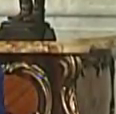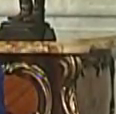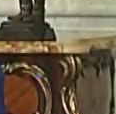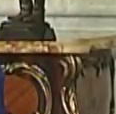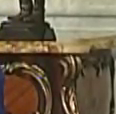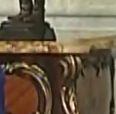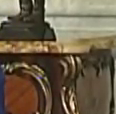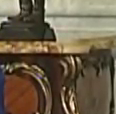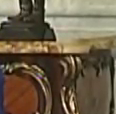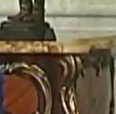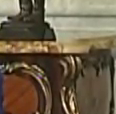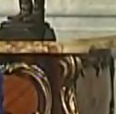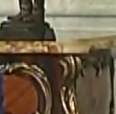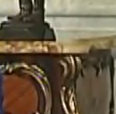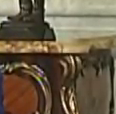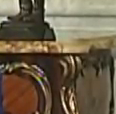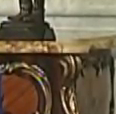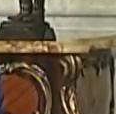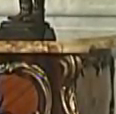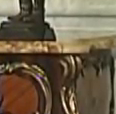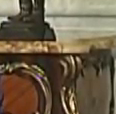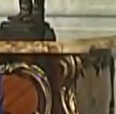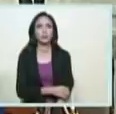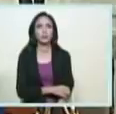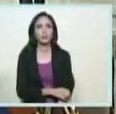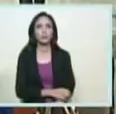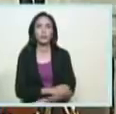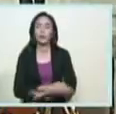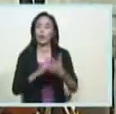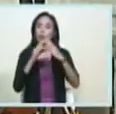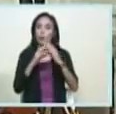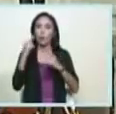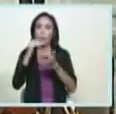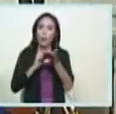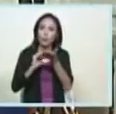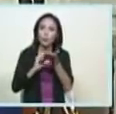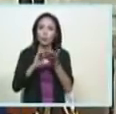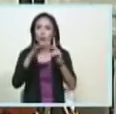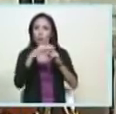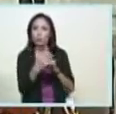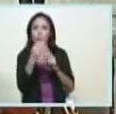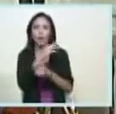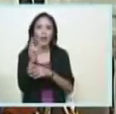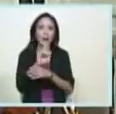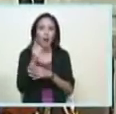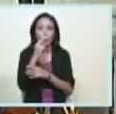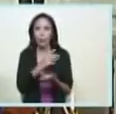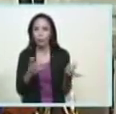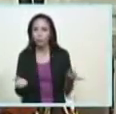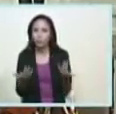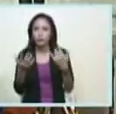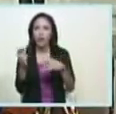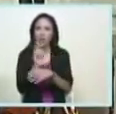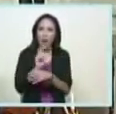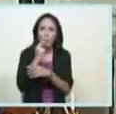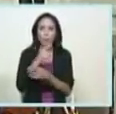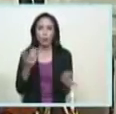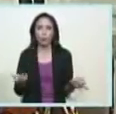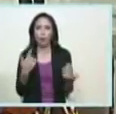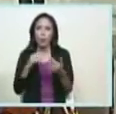a resolver con esta reconversión monetaria y el anclaje al petró lo vamos a resolver de cuajo de raíz de